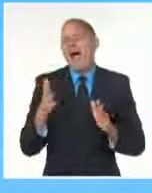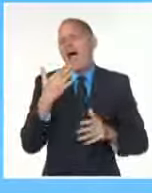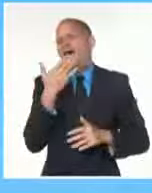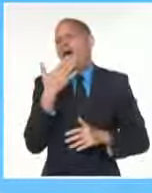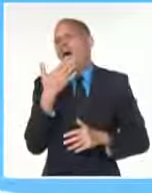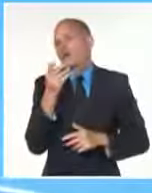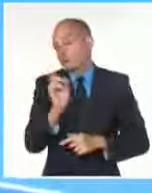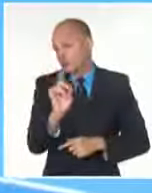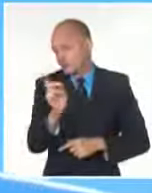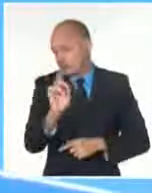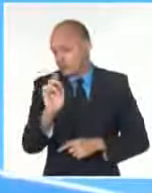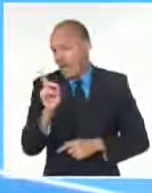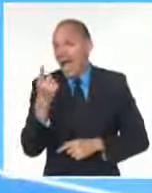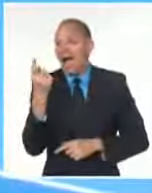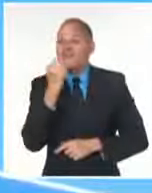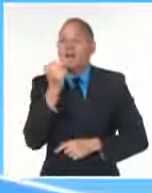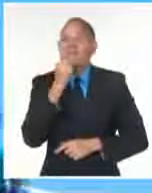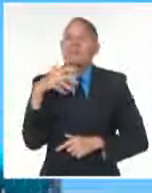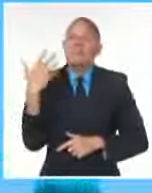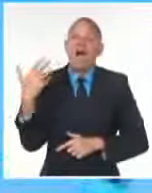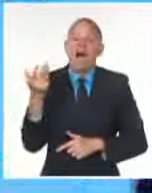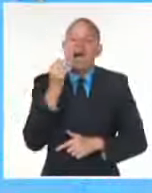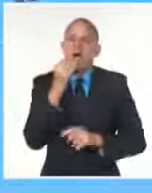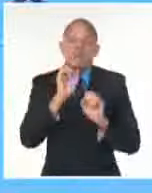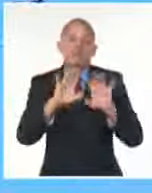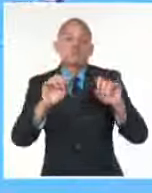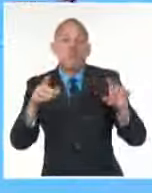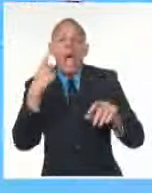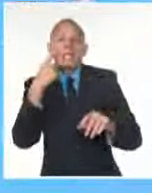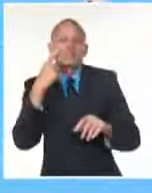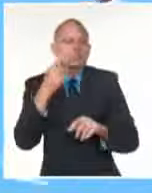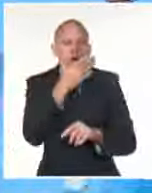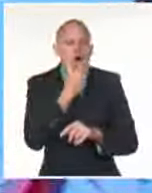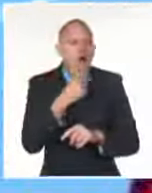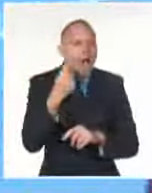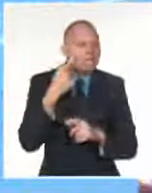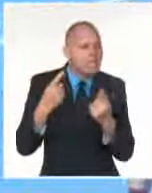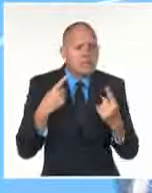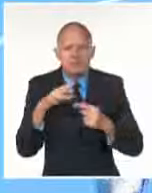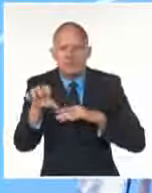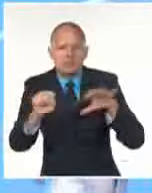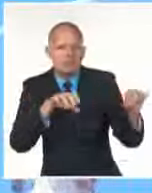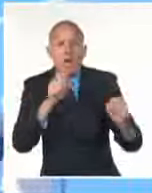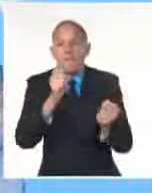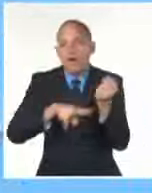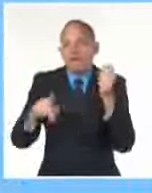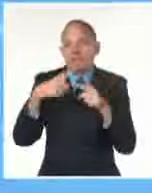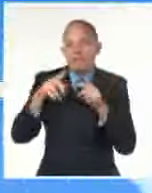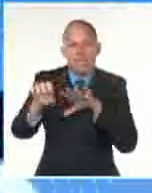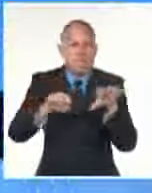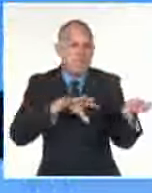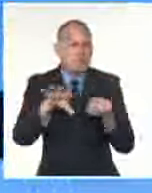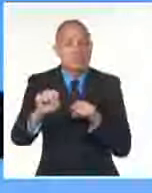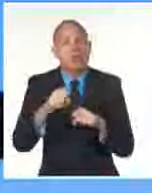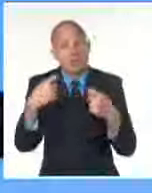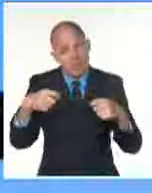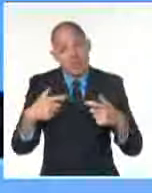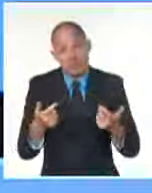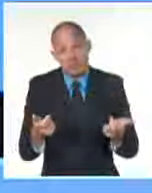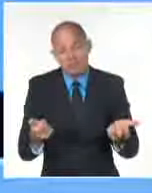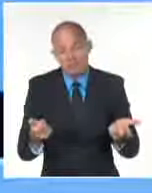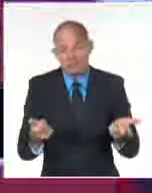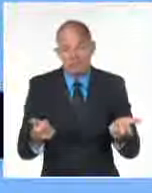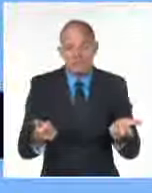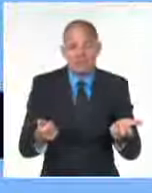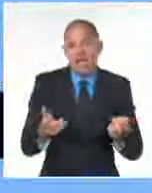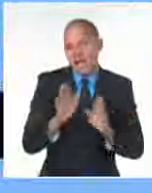masividad hay que seguirla aprovechando, captar más talentos a los equipos provinciales y nacionales. Es cierto que ya el campeonato